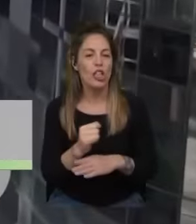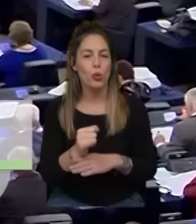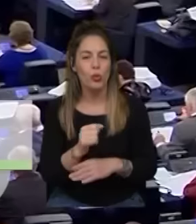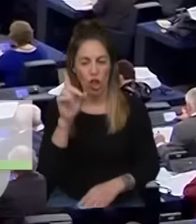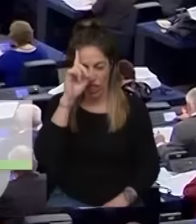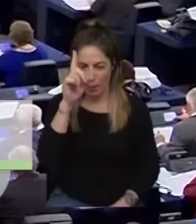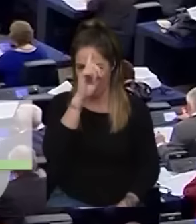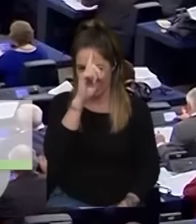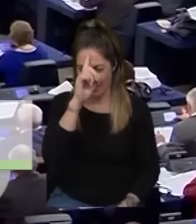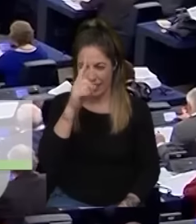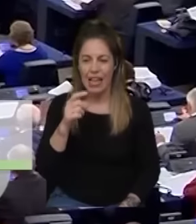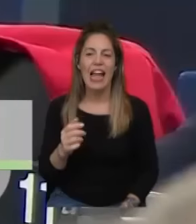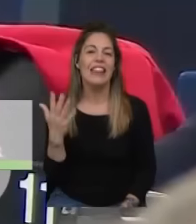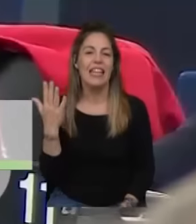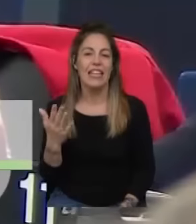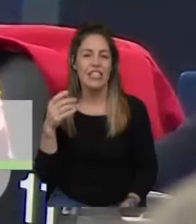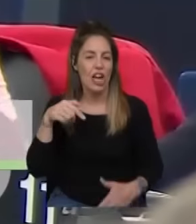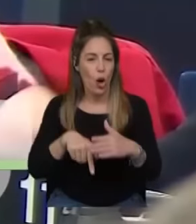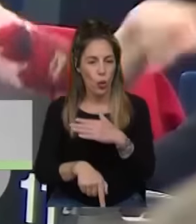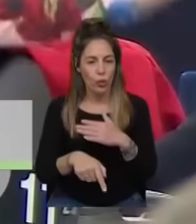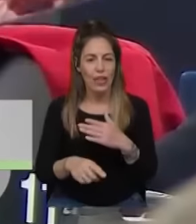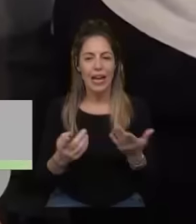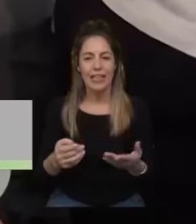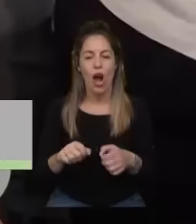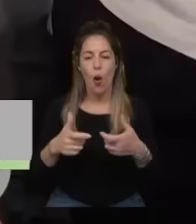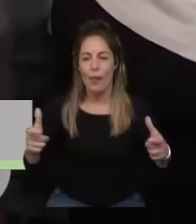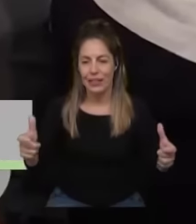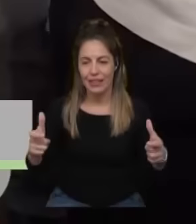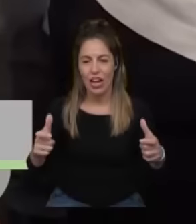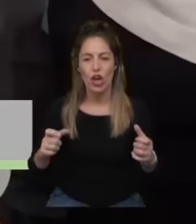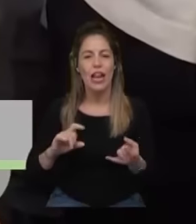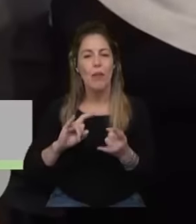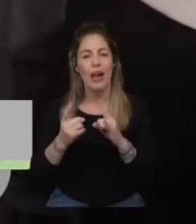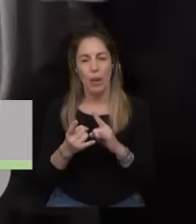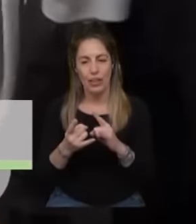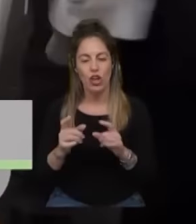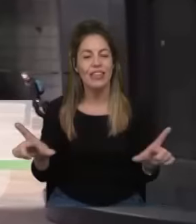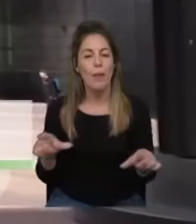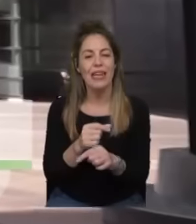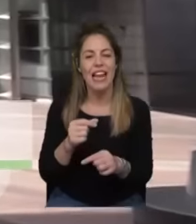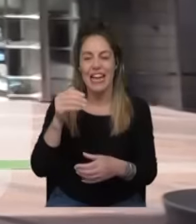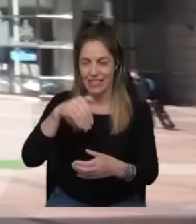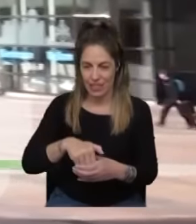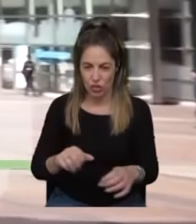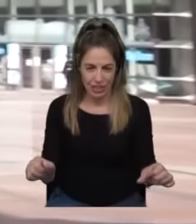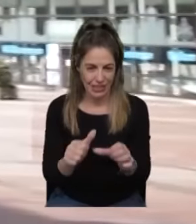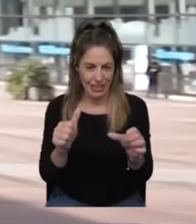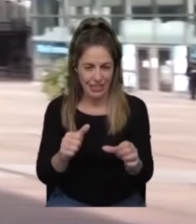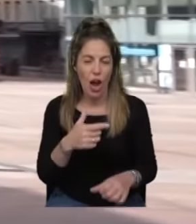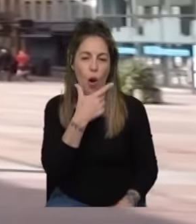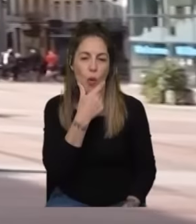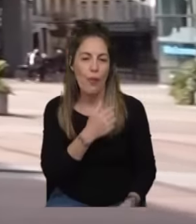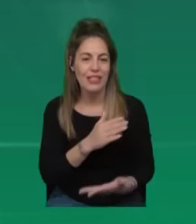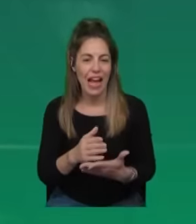y el ultranacionalismo aumentaron la cantidad de bancas en el Europarlamento tras finalizar las elecciones regionales realizadas entre el jueves y